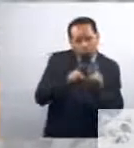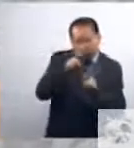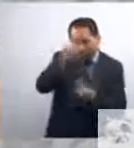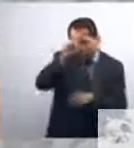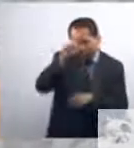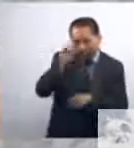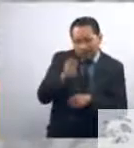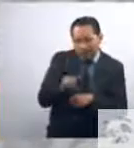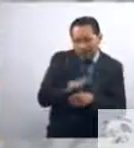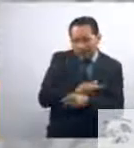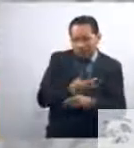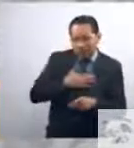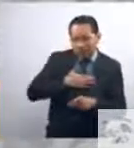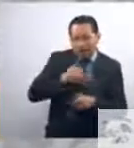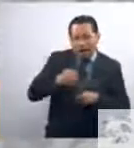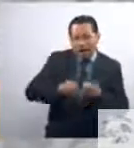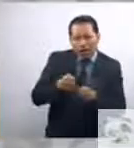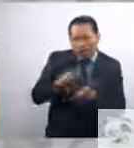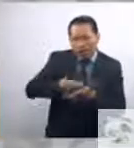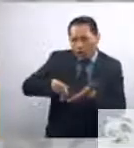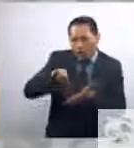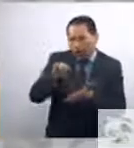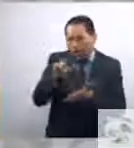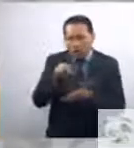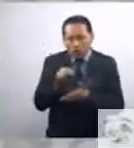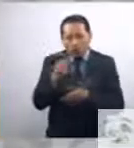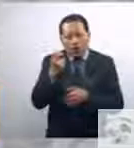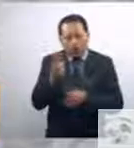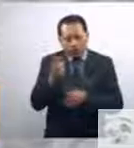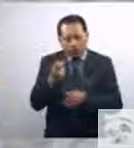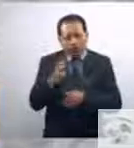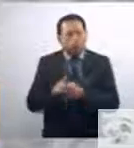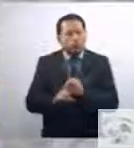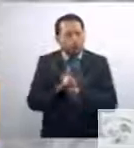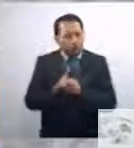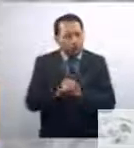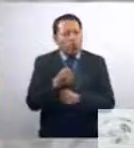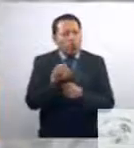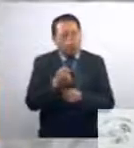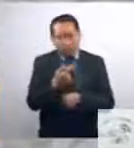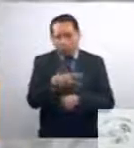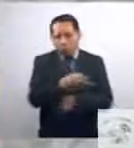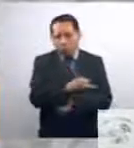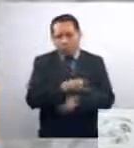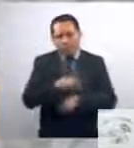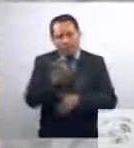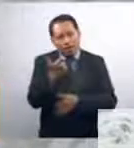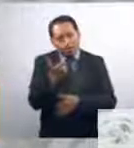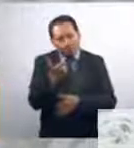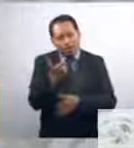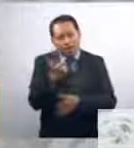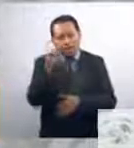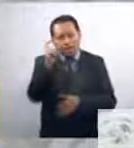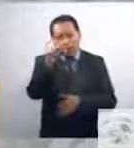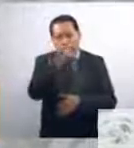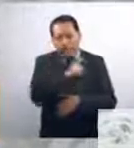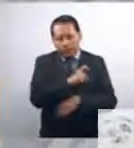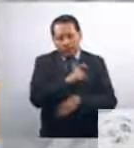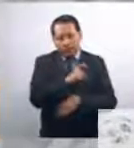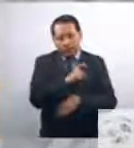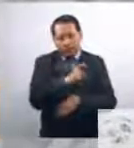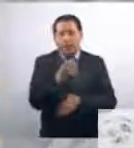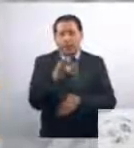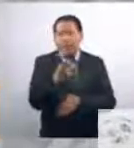acerca de la compra de su leche e impactar severamente en su economía familiar, propiciando